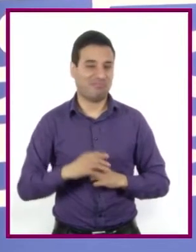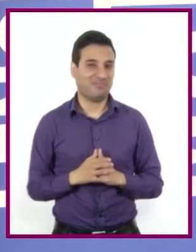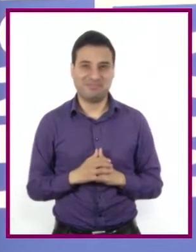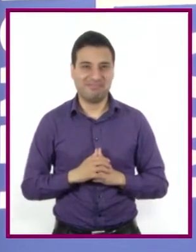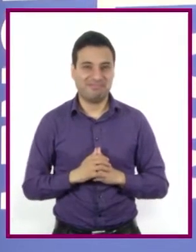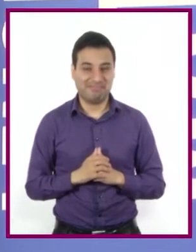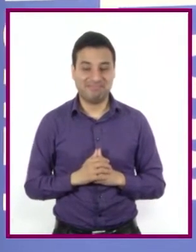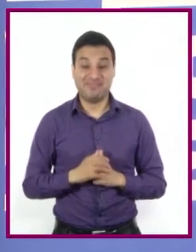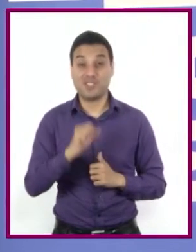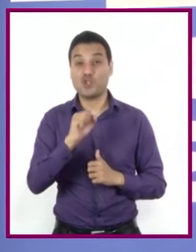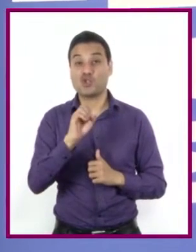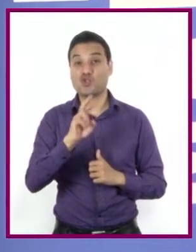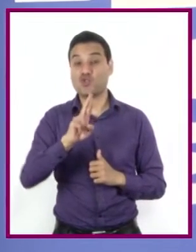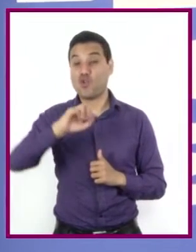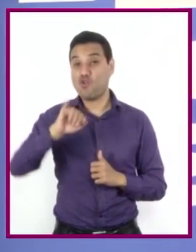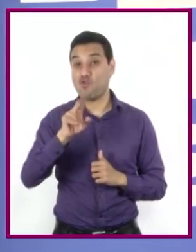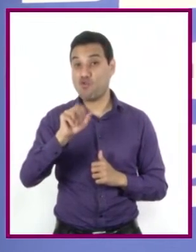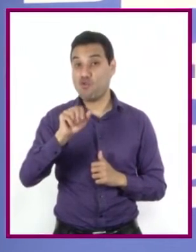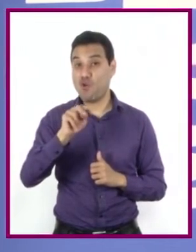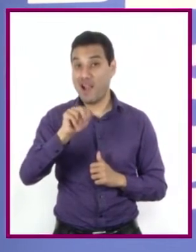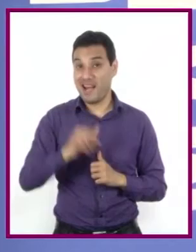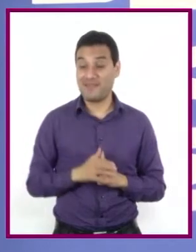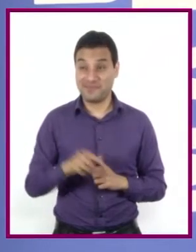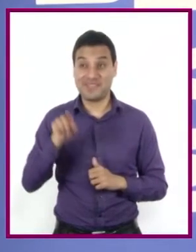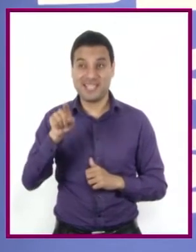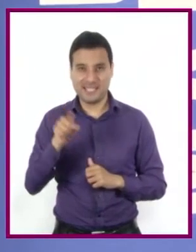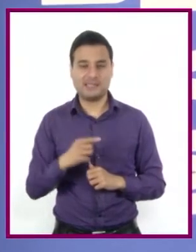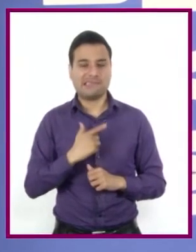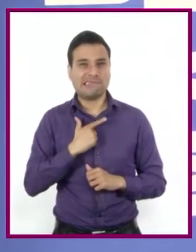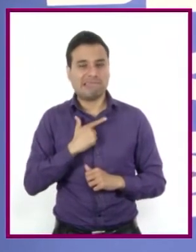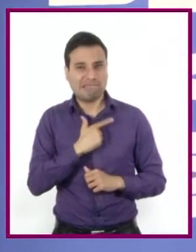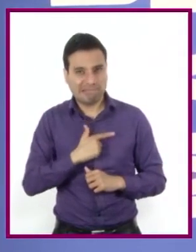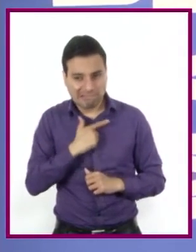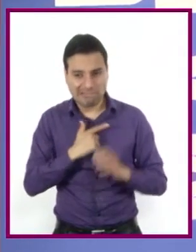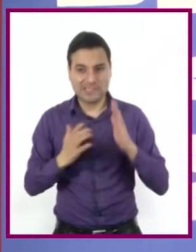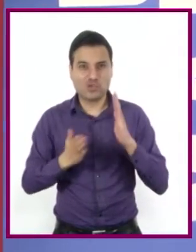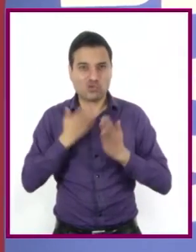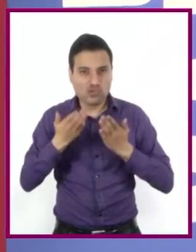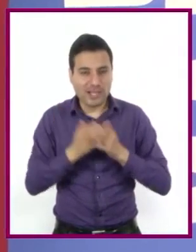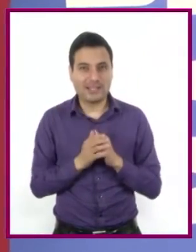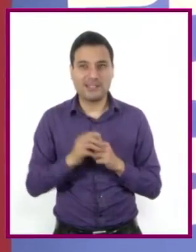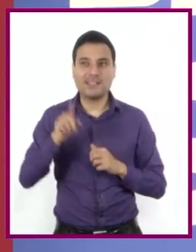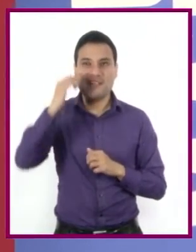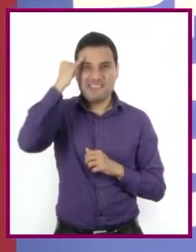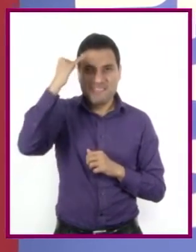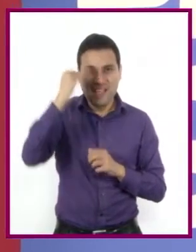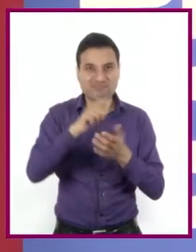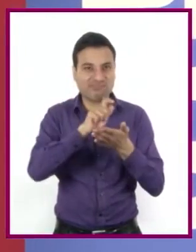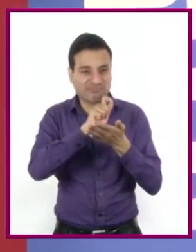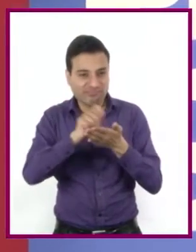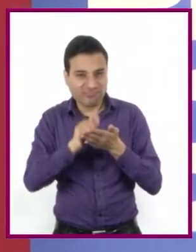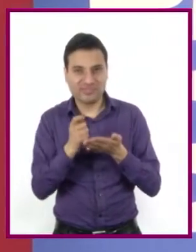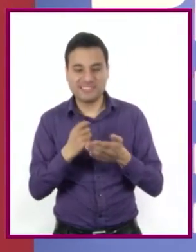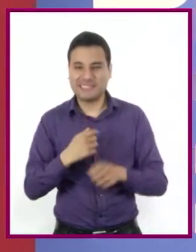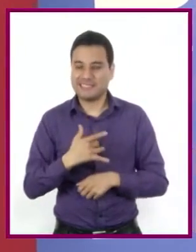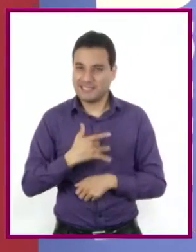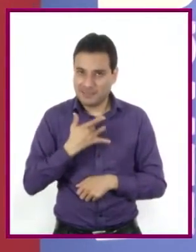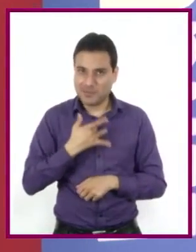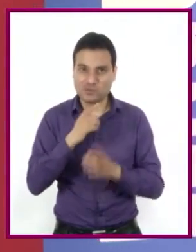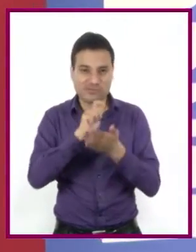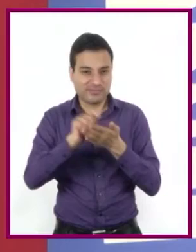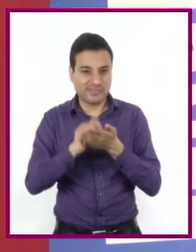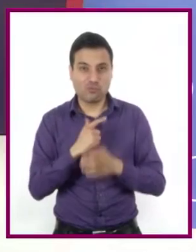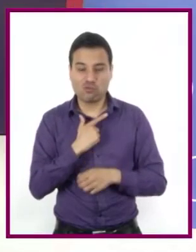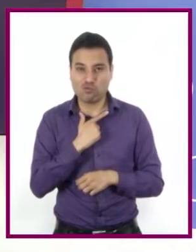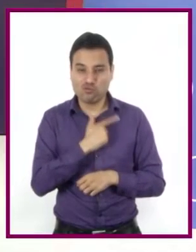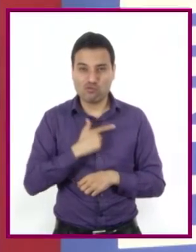Sor Juana Inés de la Cruz necesitaba espacio para el estudio y le gustaba escribir sus ideas, argumentos y sentimientos, pero